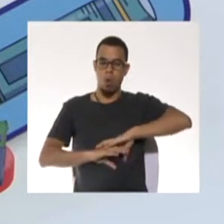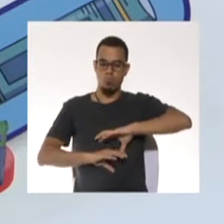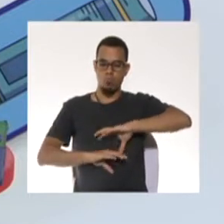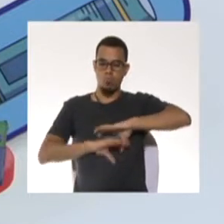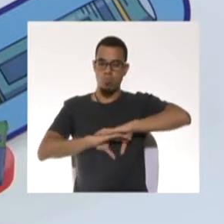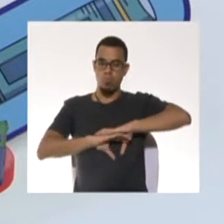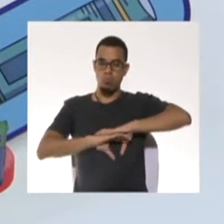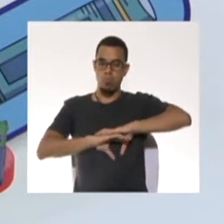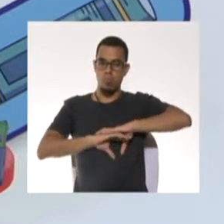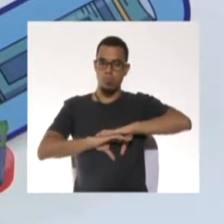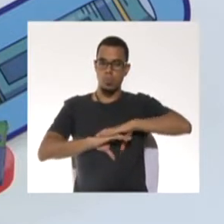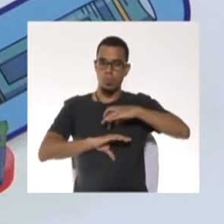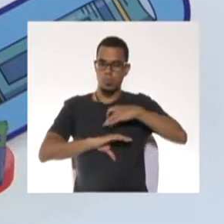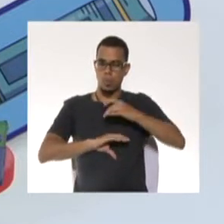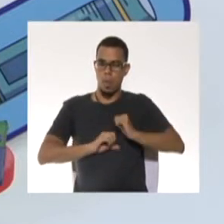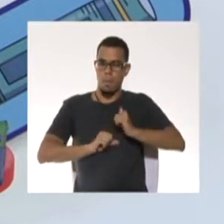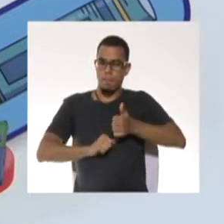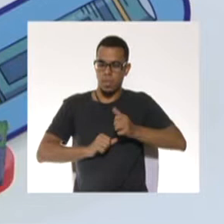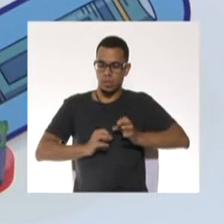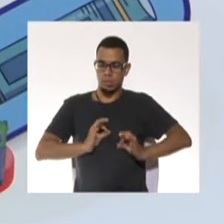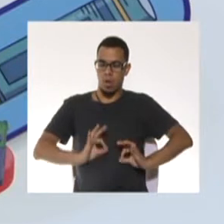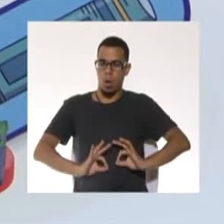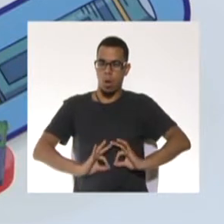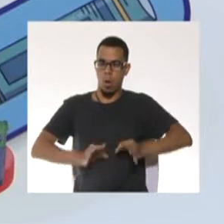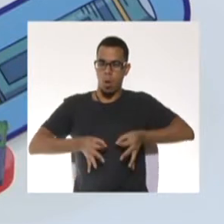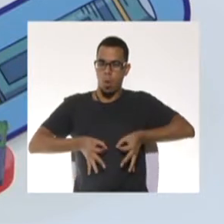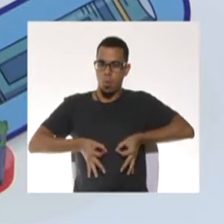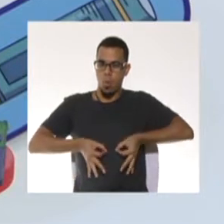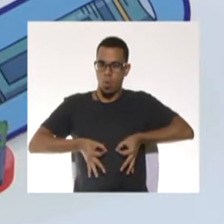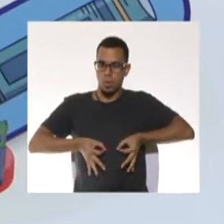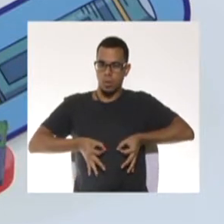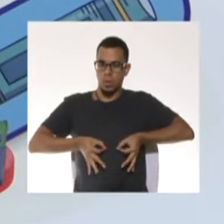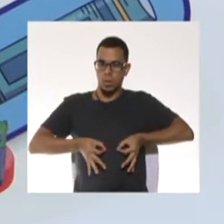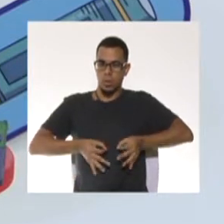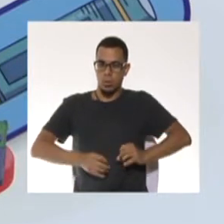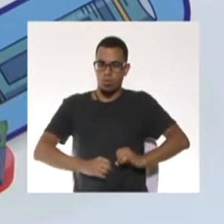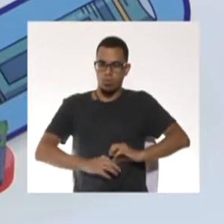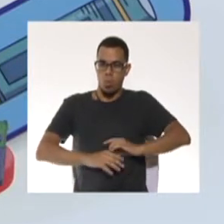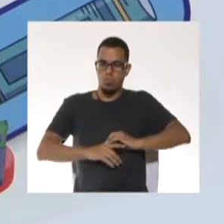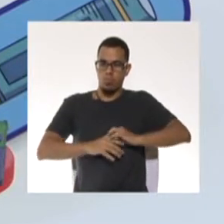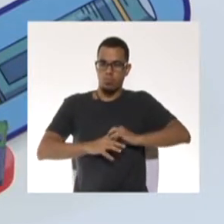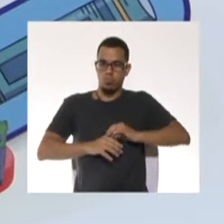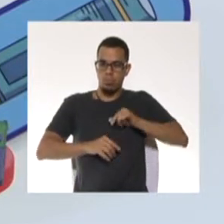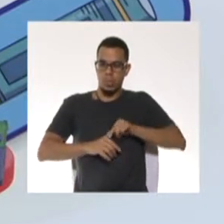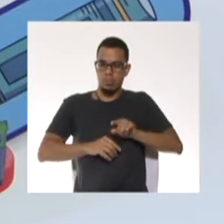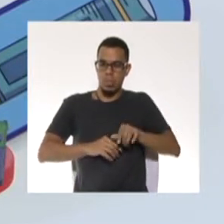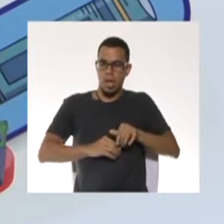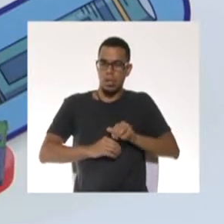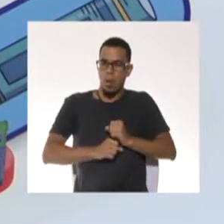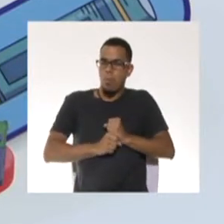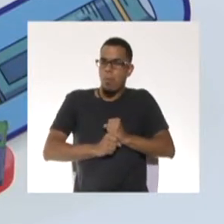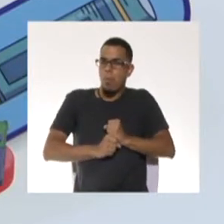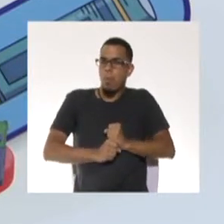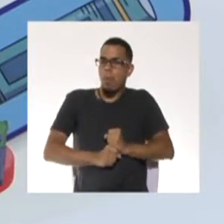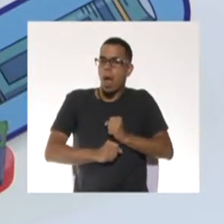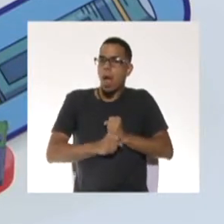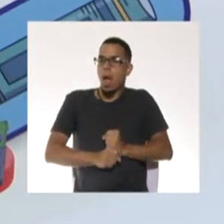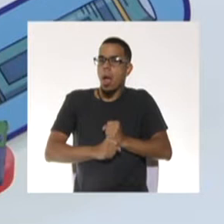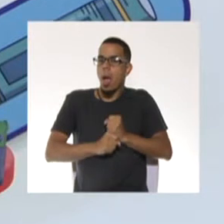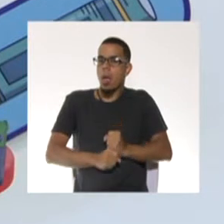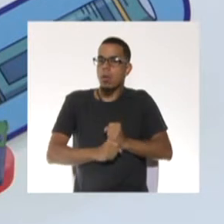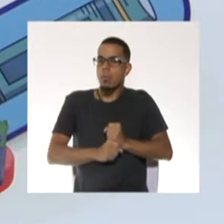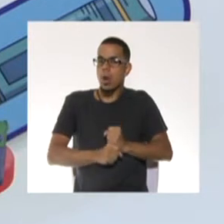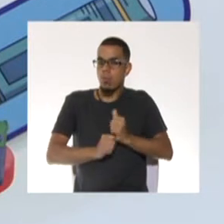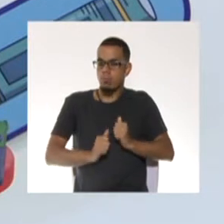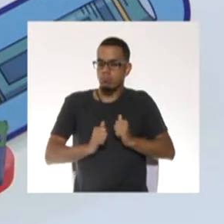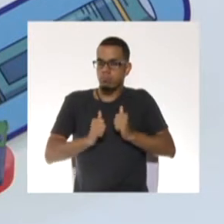produce el proceso de ovulación, ¿qué va a pasar con ese óvulo? Va a llegar hasta las trompas de falopio y allí va a esperar en el momento de que se tenga